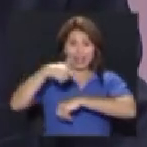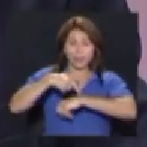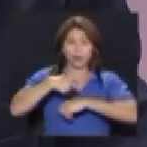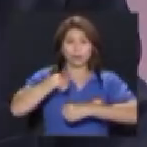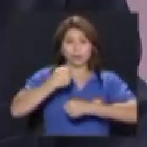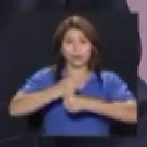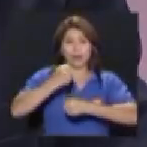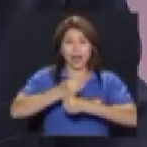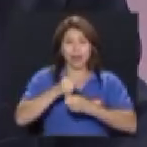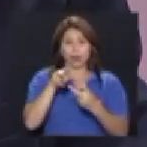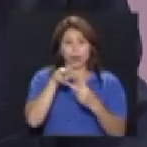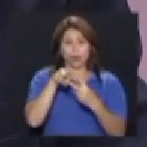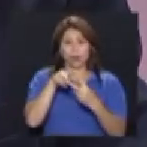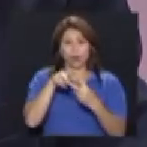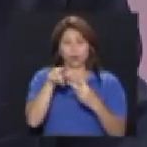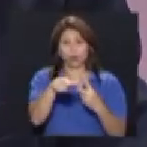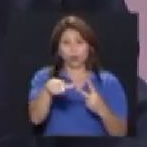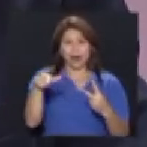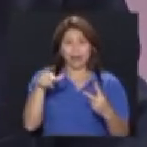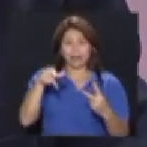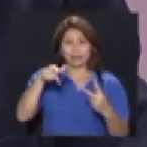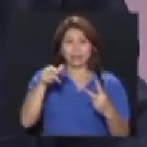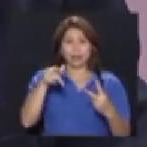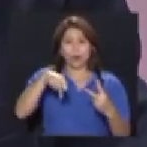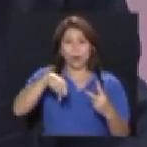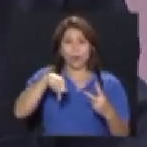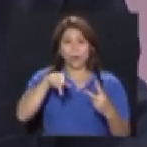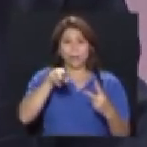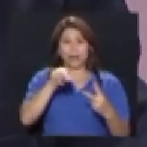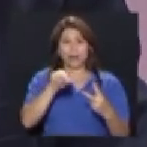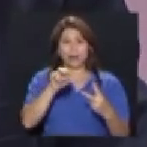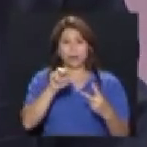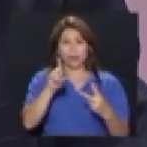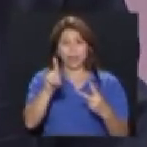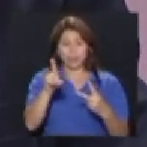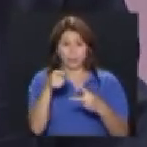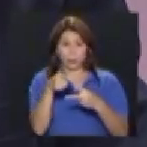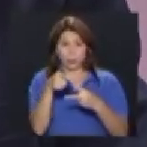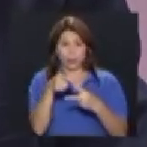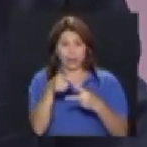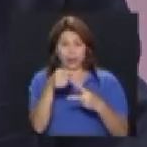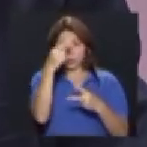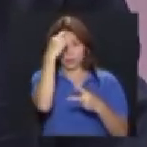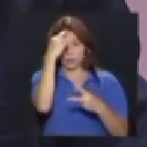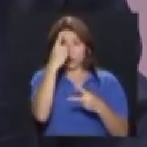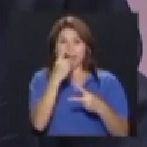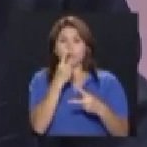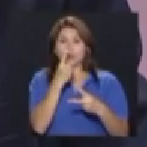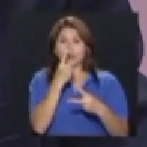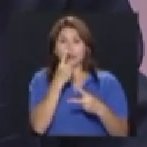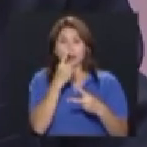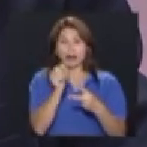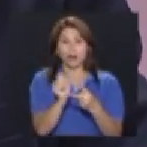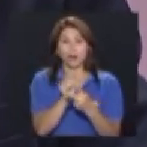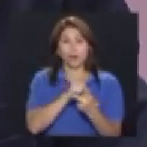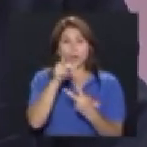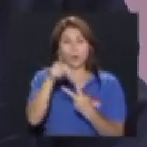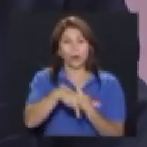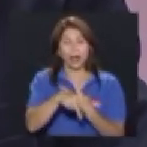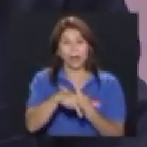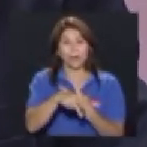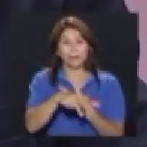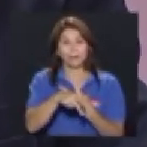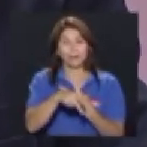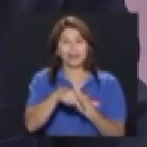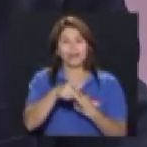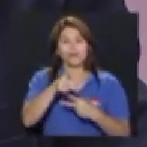lugares con PNUD. Una en República Dominicana, con un programa que fue alterno a